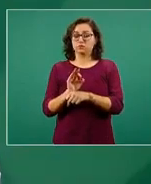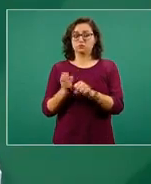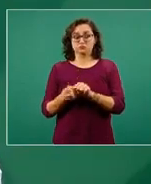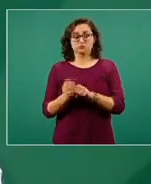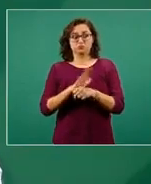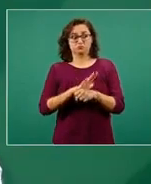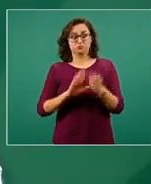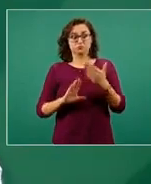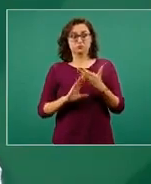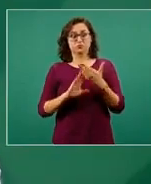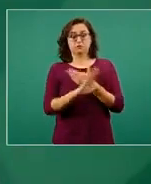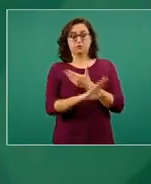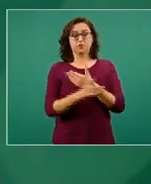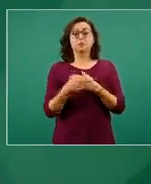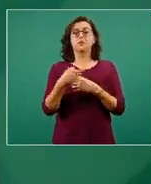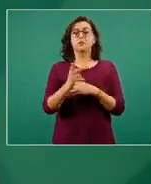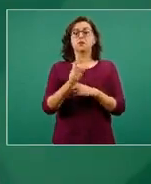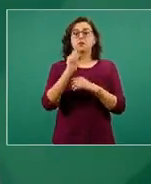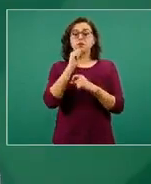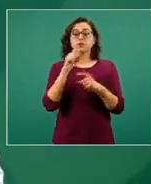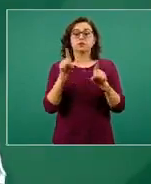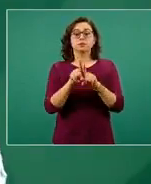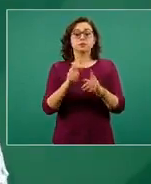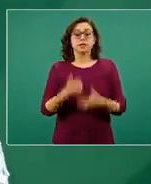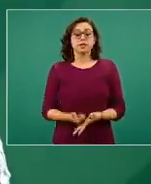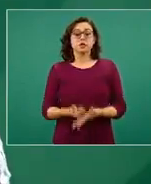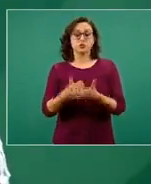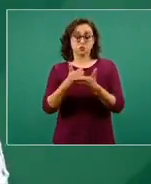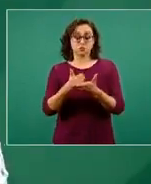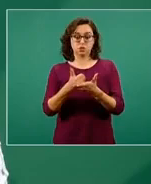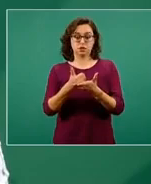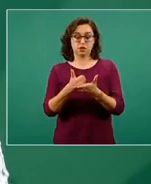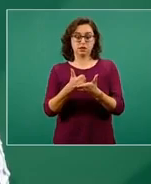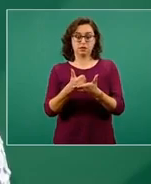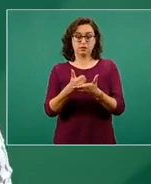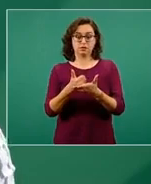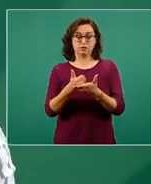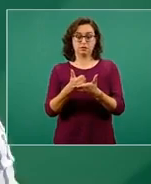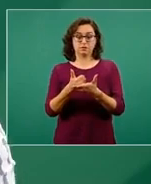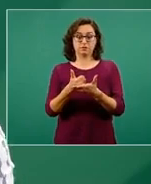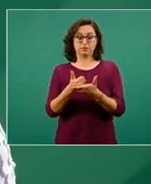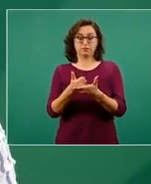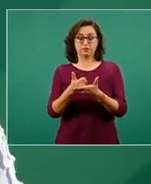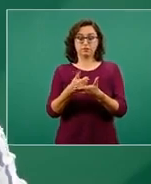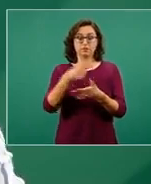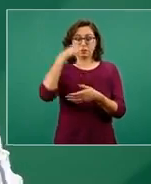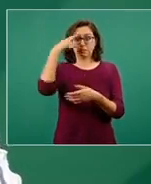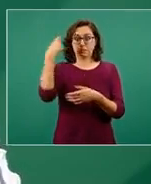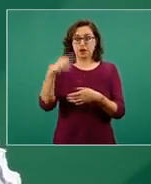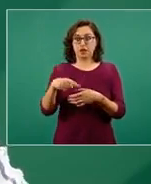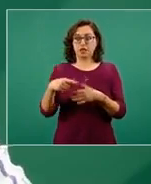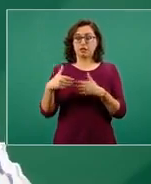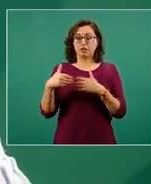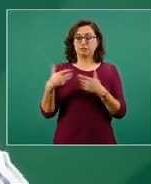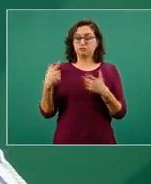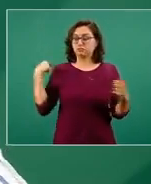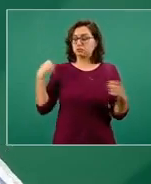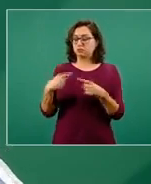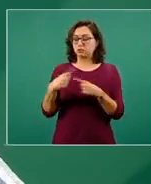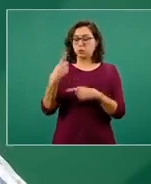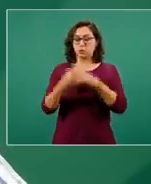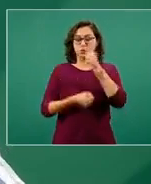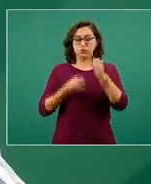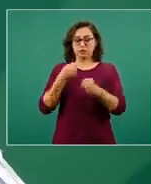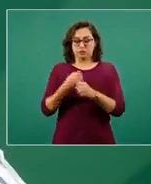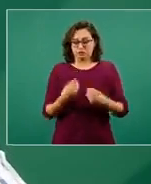la epidemia, sino también una modificación de la vida que se ha tenido en la última más